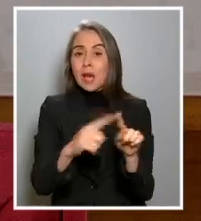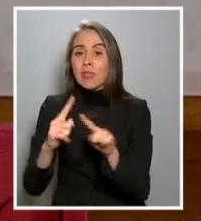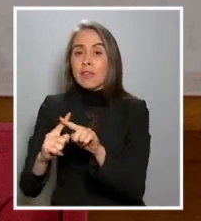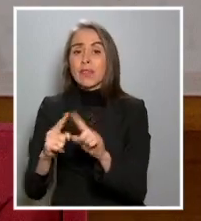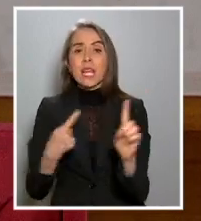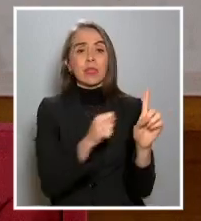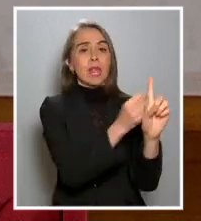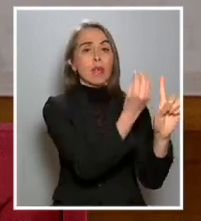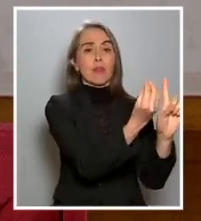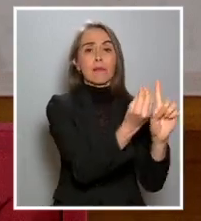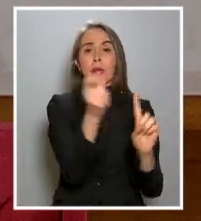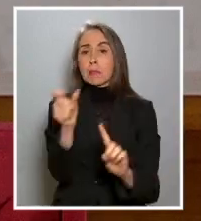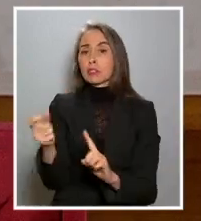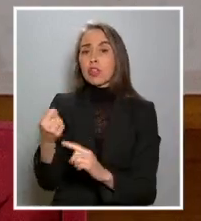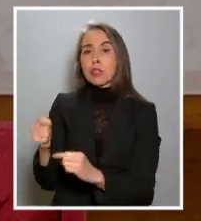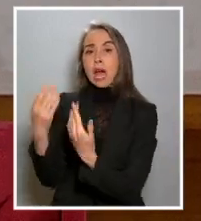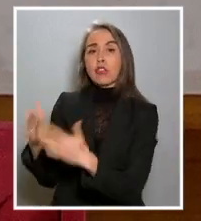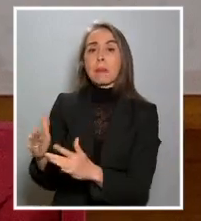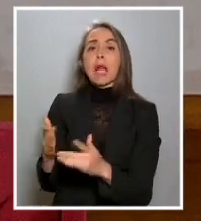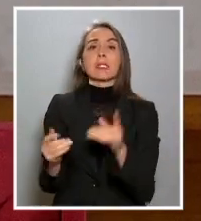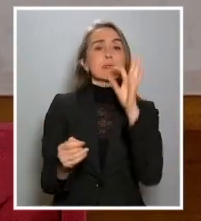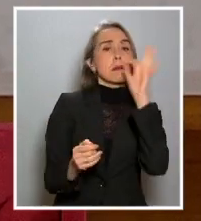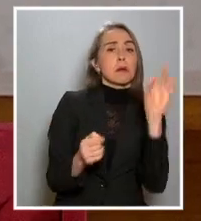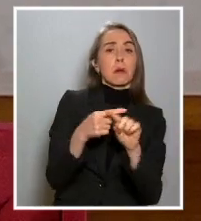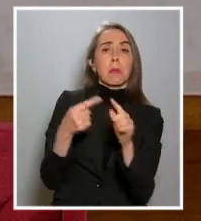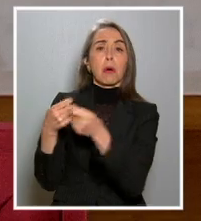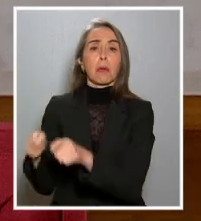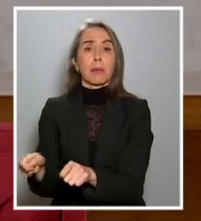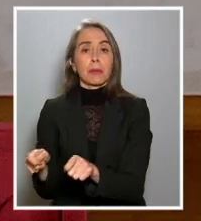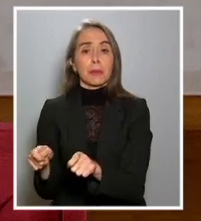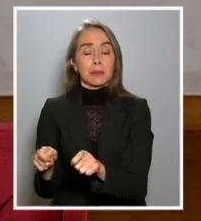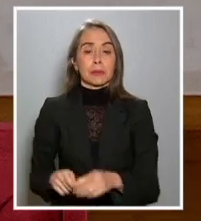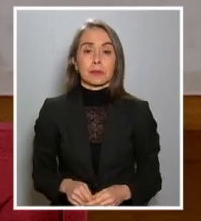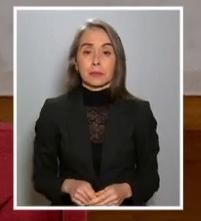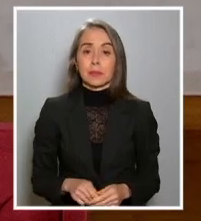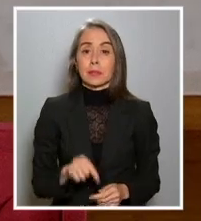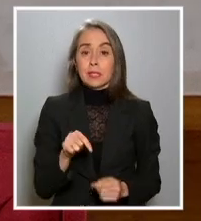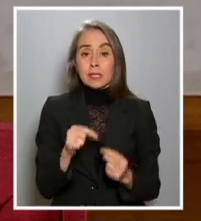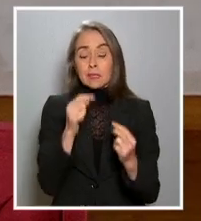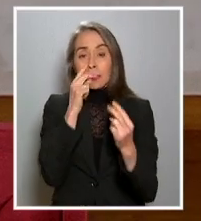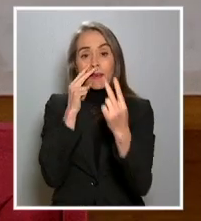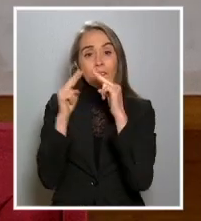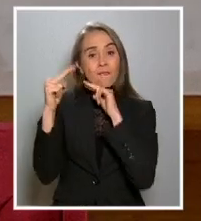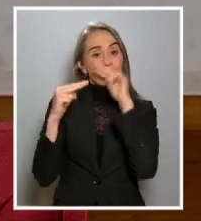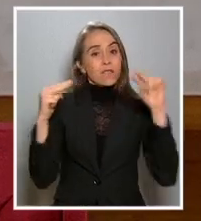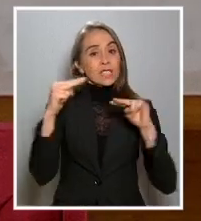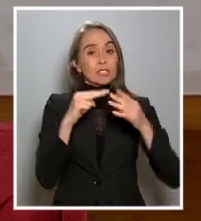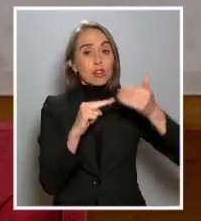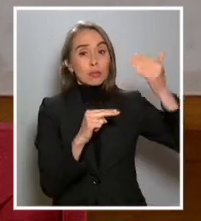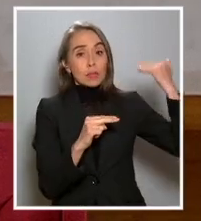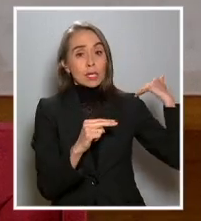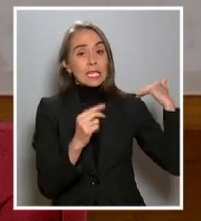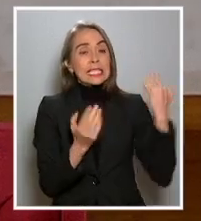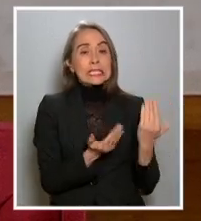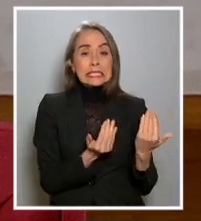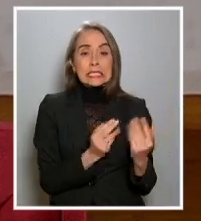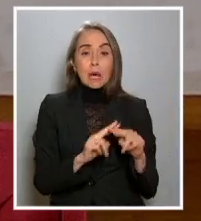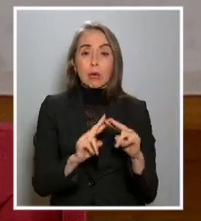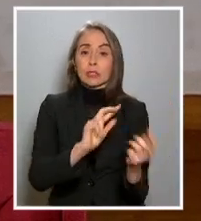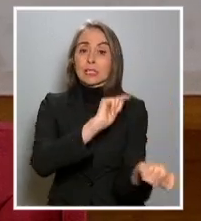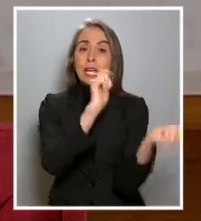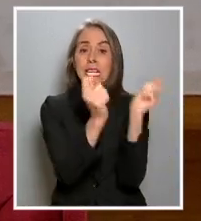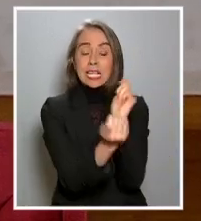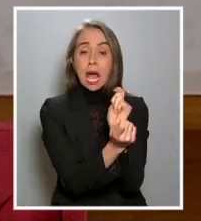trato que reciben las personas según su origen social. Esta visión de hacer cambios,